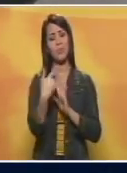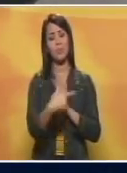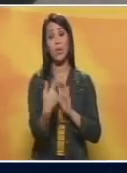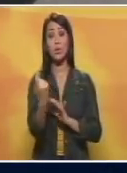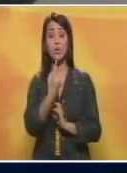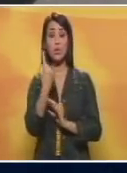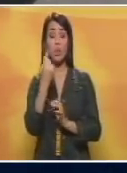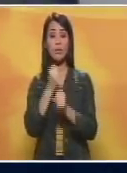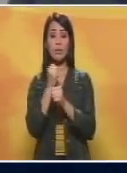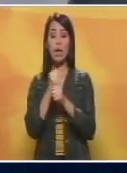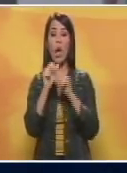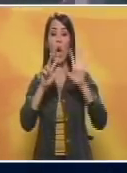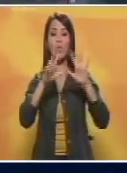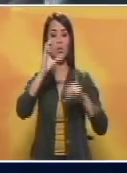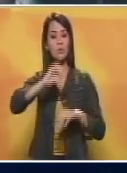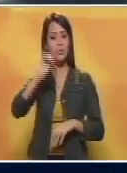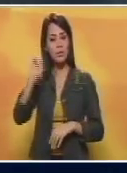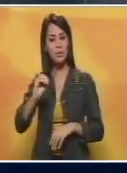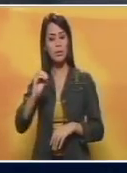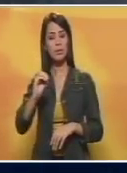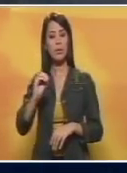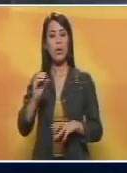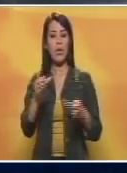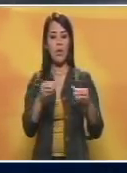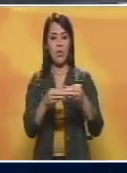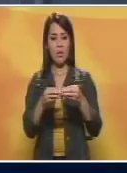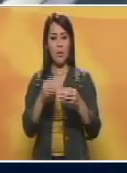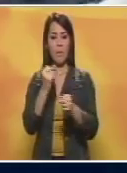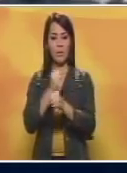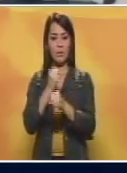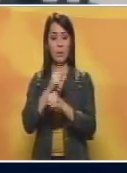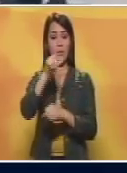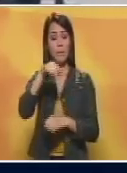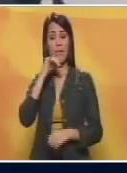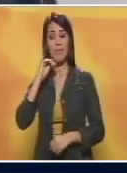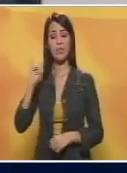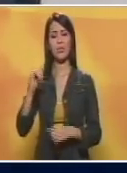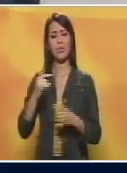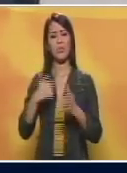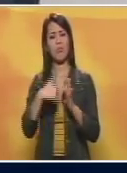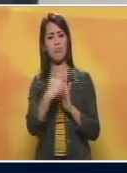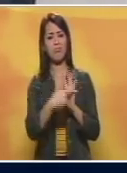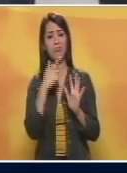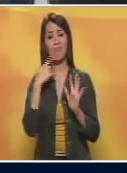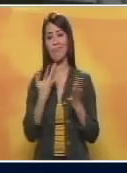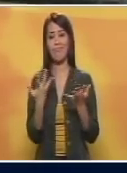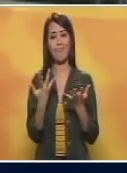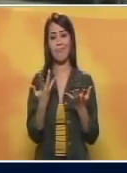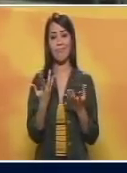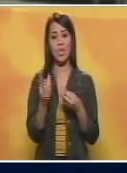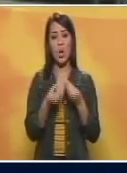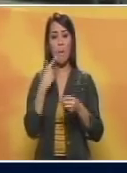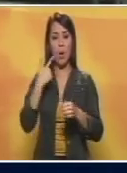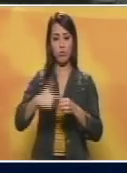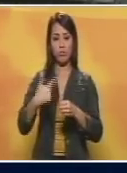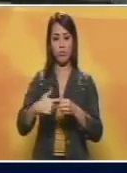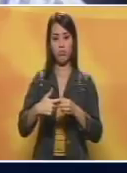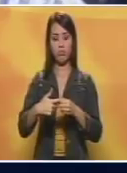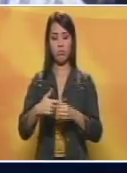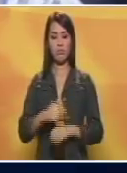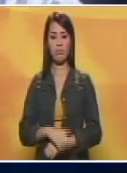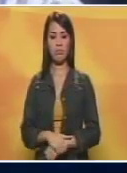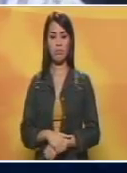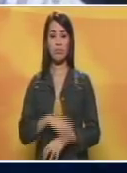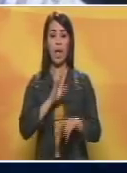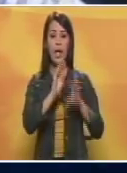que sólo está trabajando el 8 por ciento del parque automotor además denuncian irregularidades a la hora de surtir de combustible sus vehículos